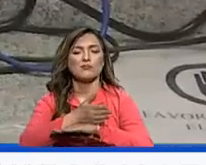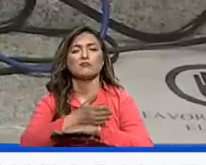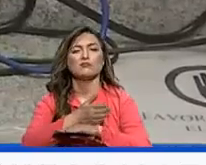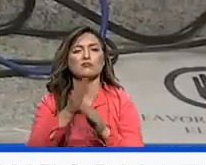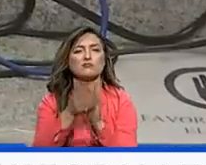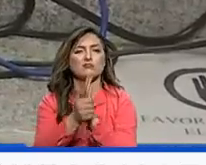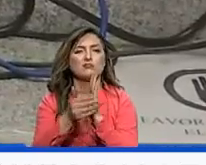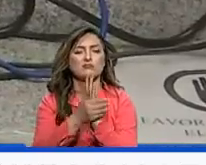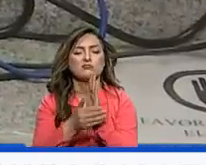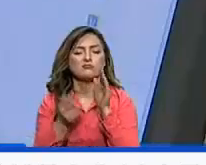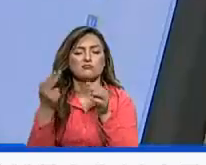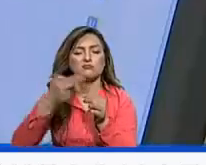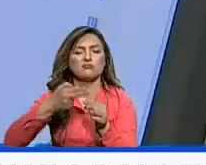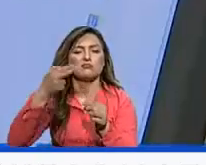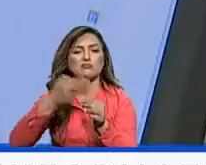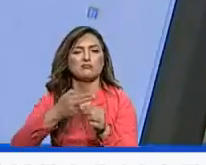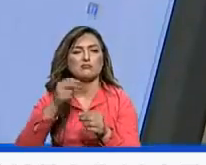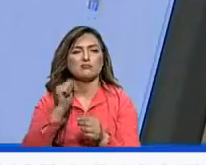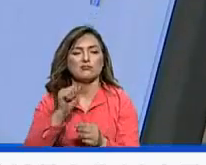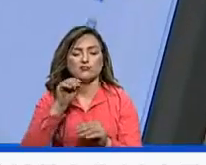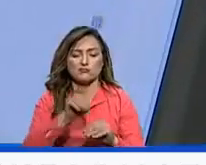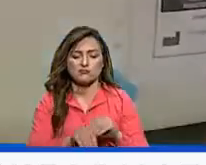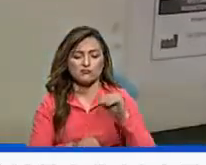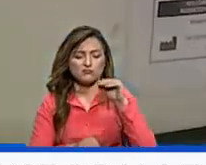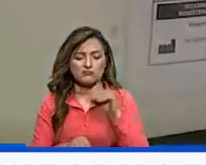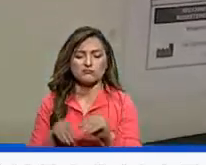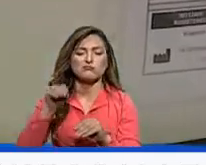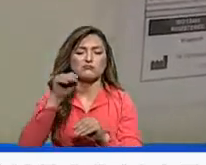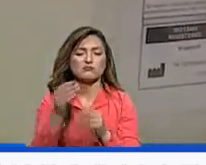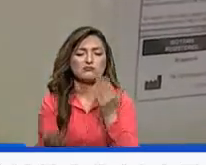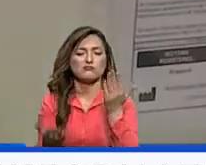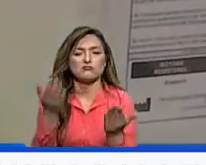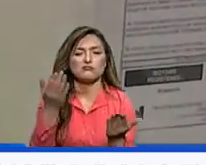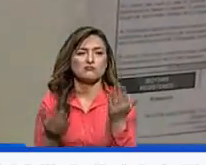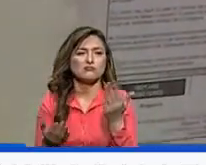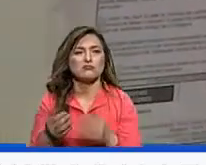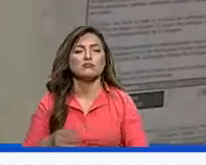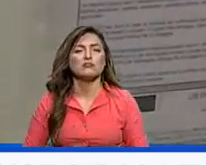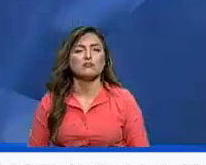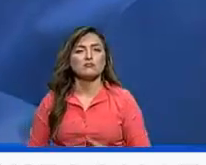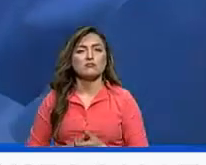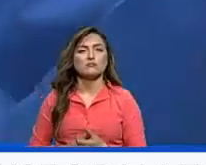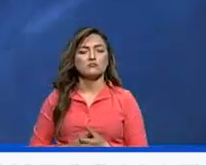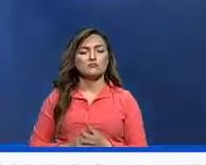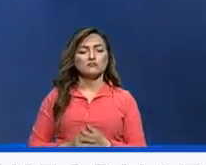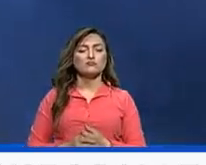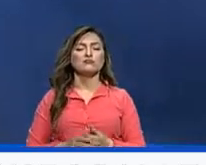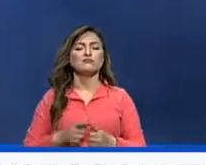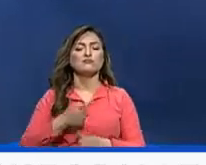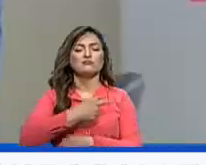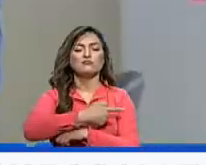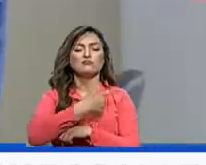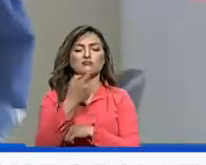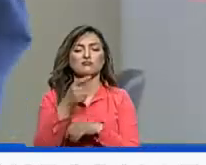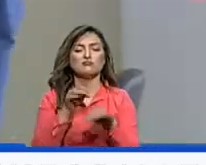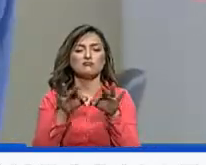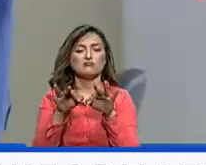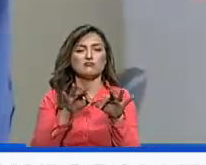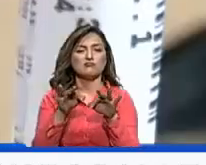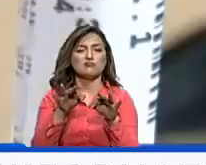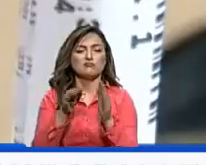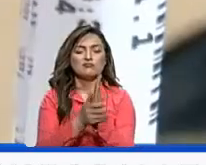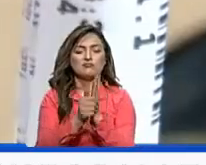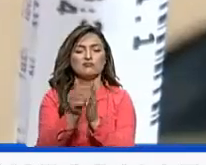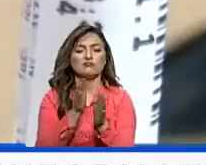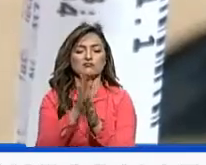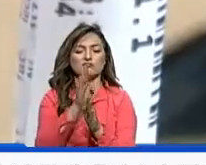los expertos que participaron en la elaboración del informe que comparó ambos tipos de prueba. En este primer día se escuchó lo explicado por una